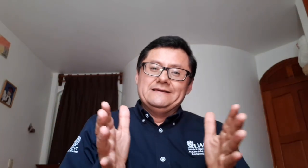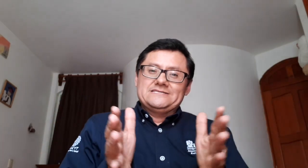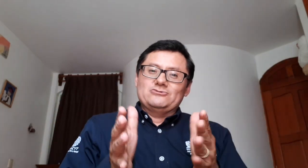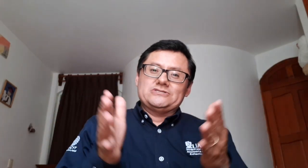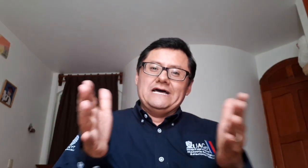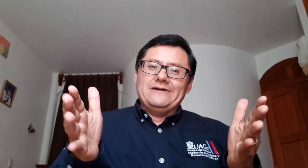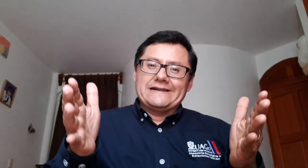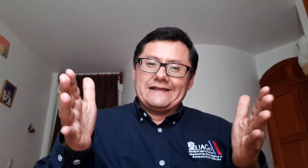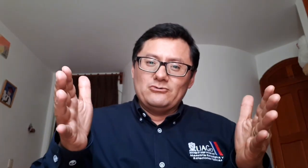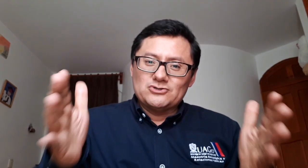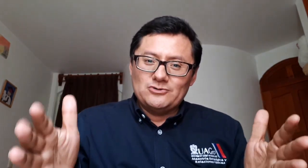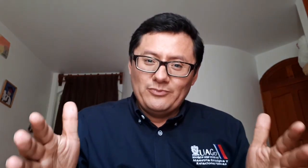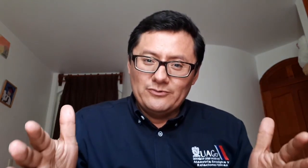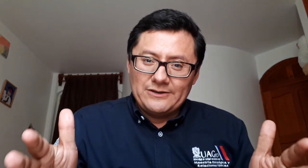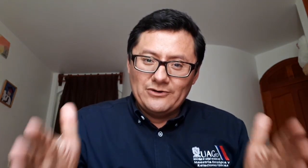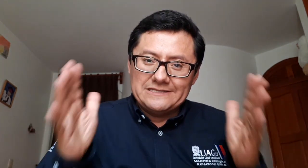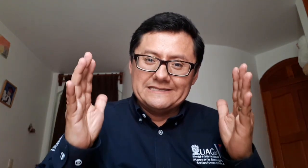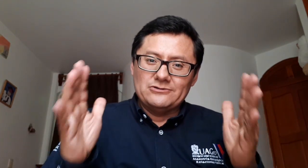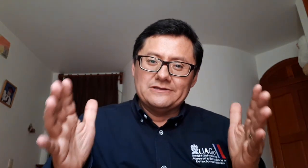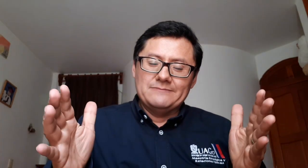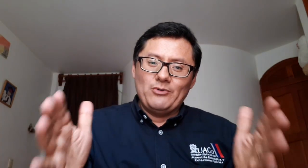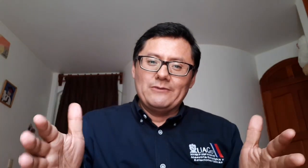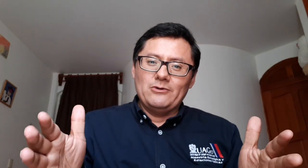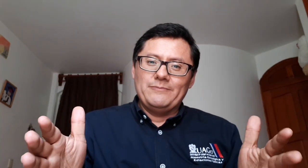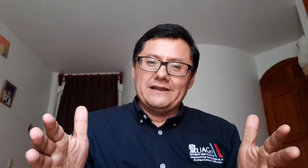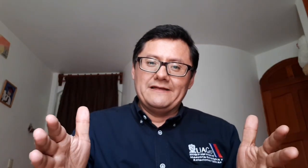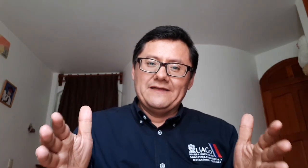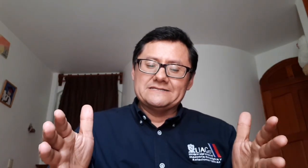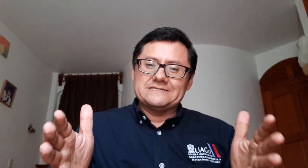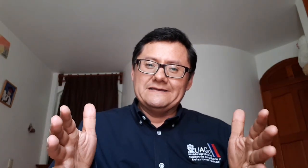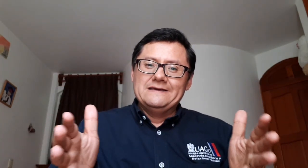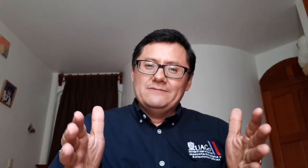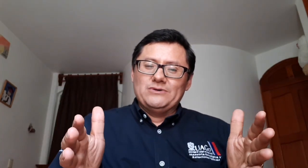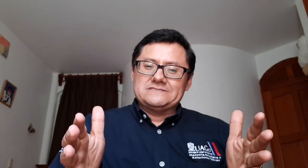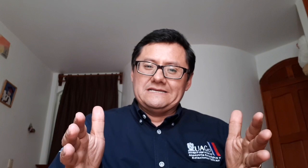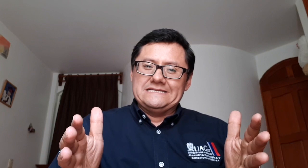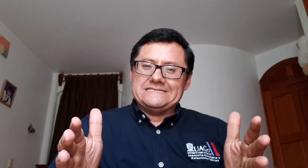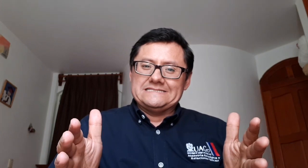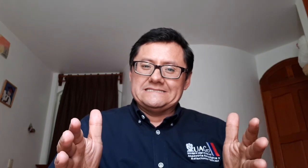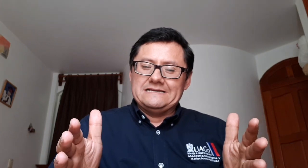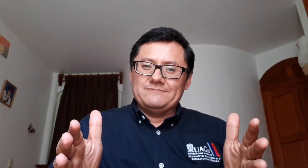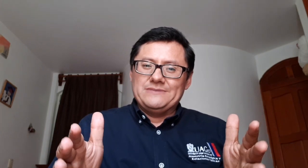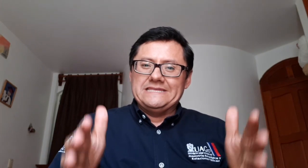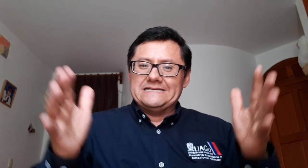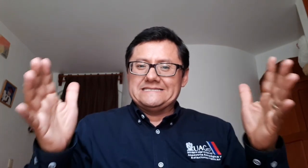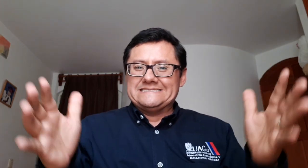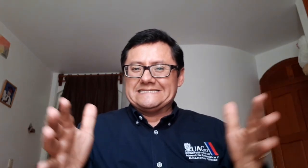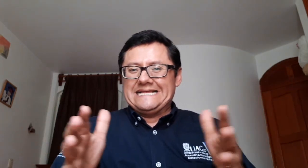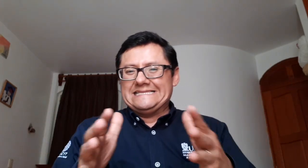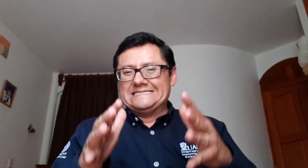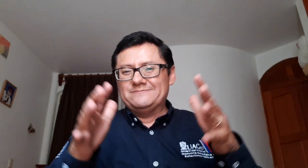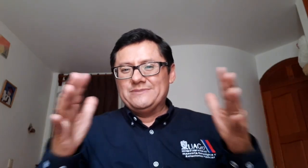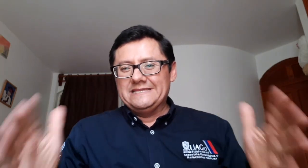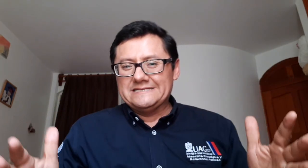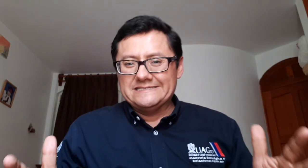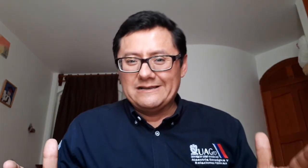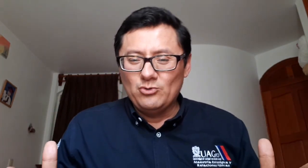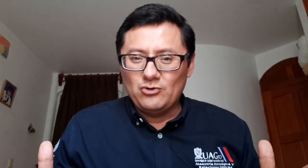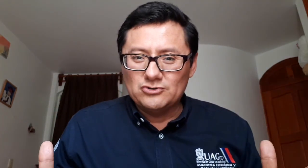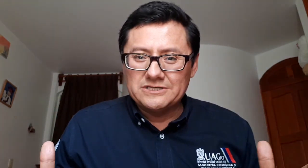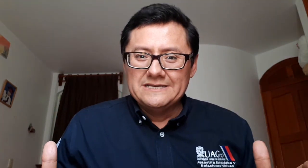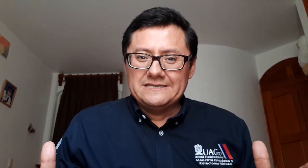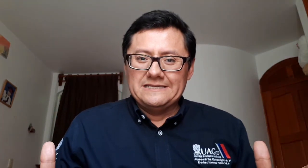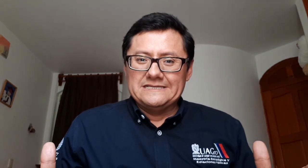que se usaba el recurso público, el dinero del pueblo, para darse pues esas vidas, esas grandes vidas